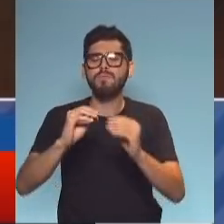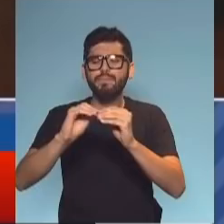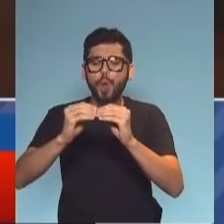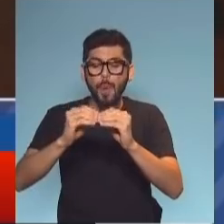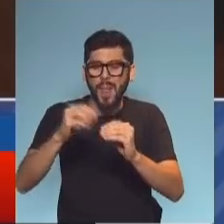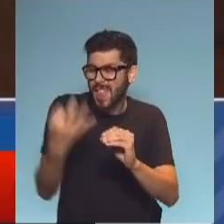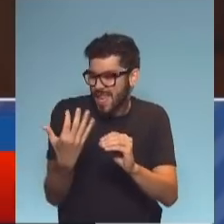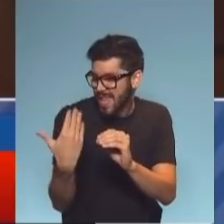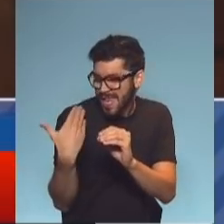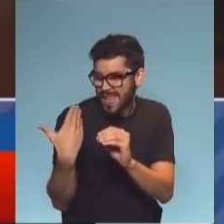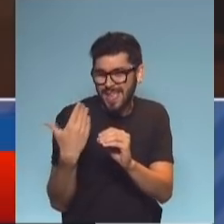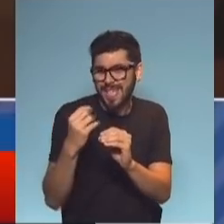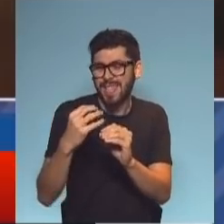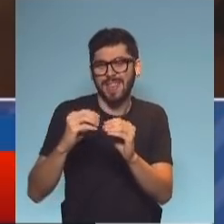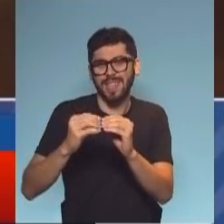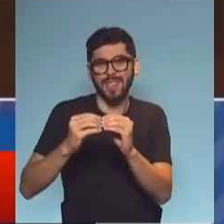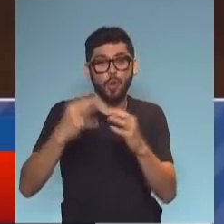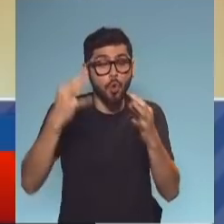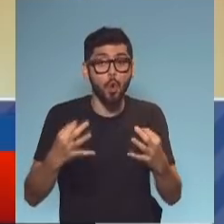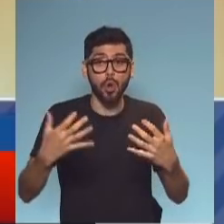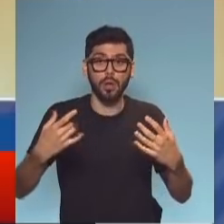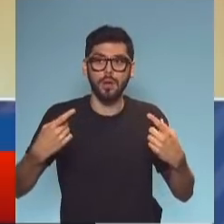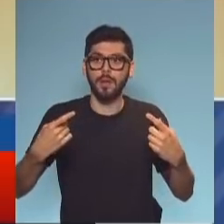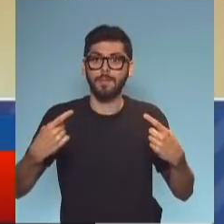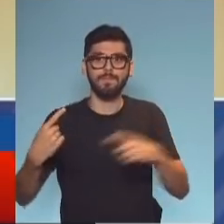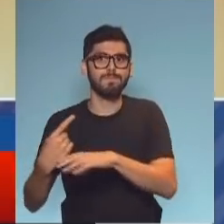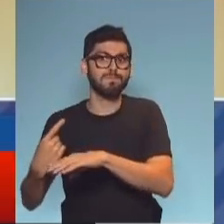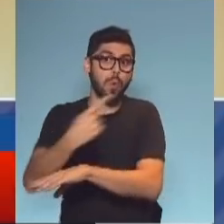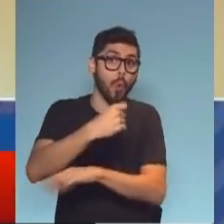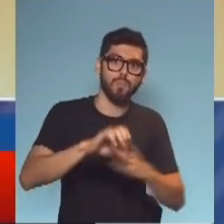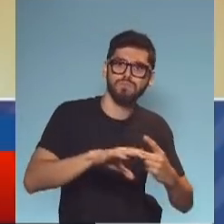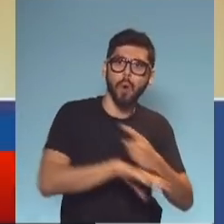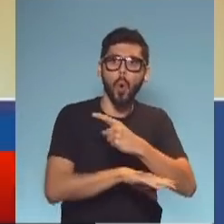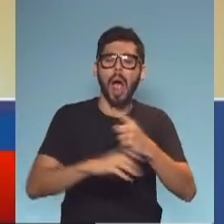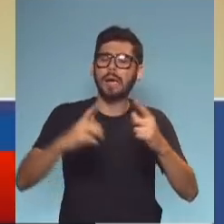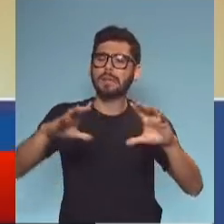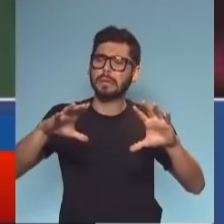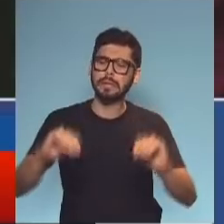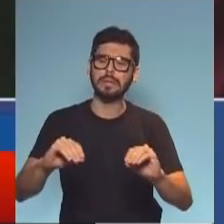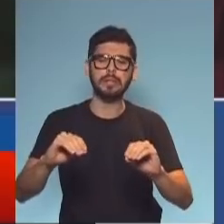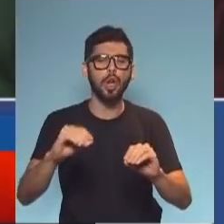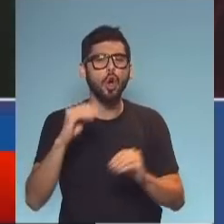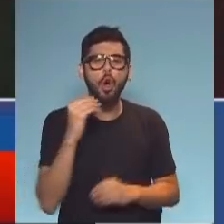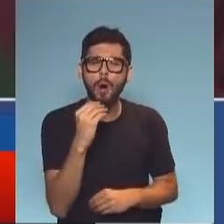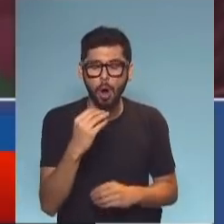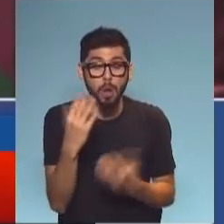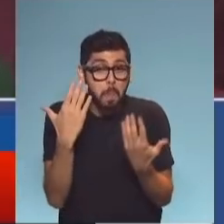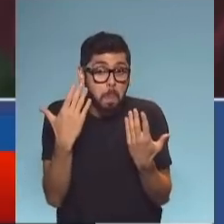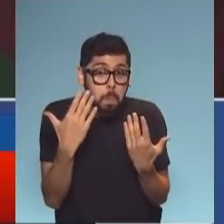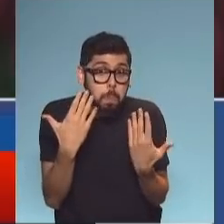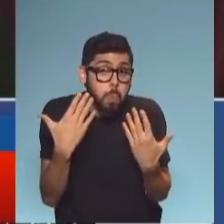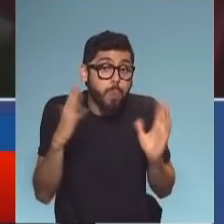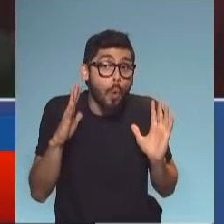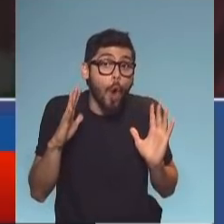estos días, de la escalada, justamente este cruce de cohetes de un lado hacia el otro. ¿Hay alguna posibilidad